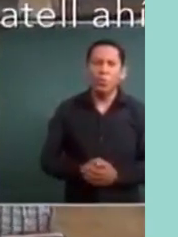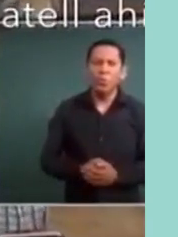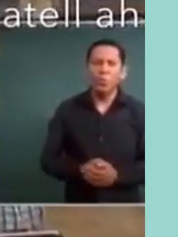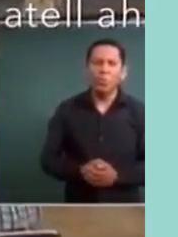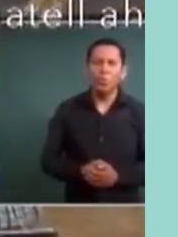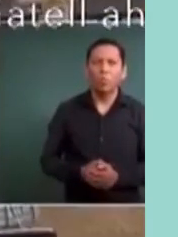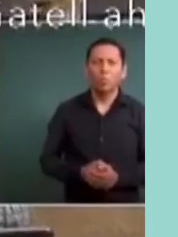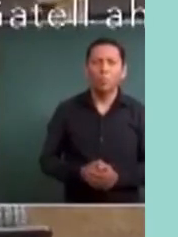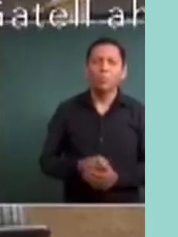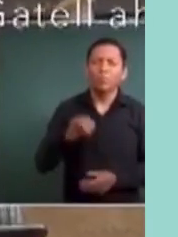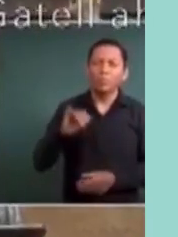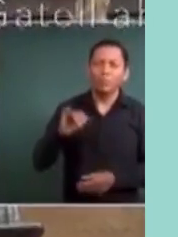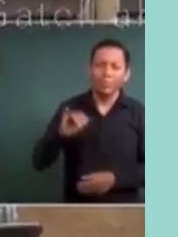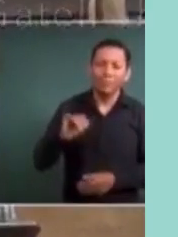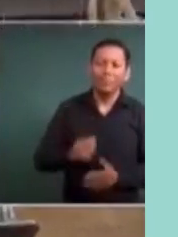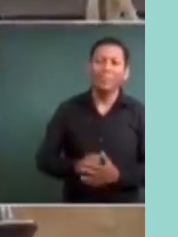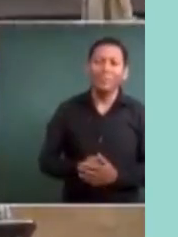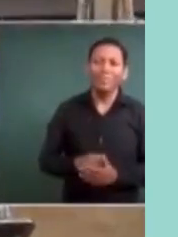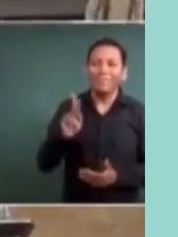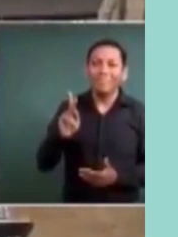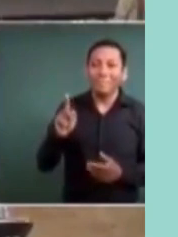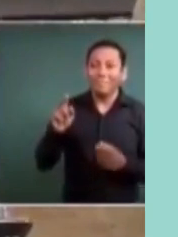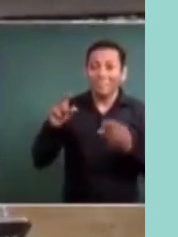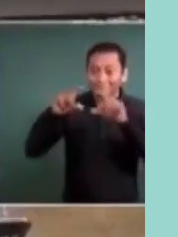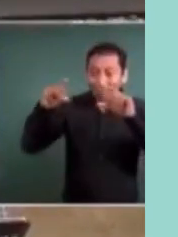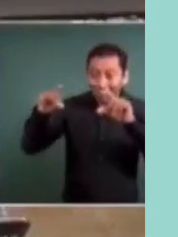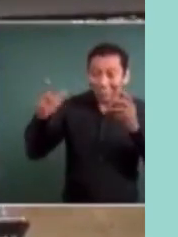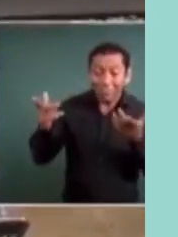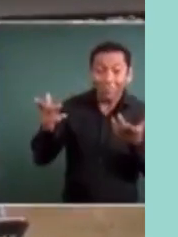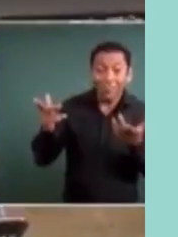Sí, sí, pero el cuadro ya